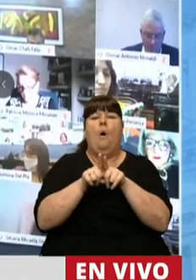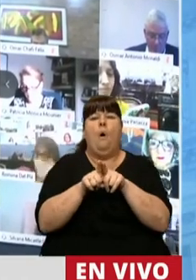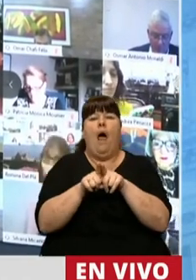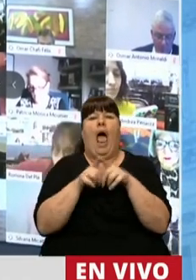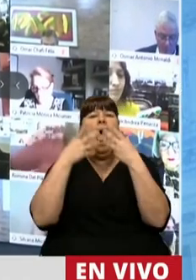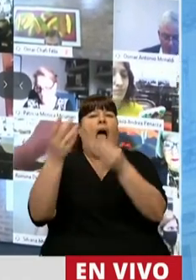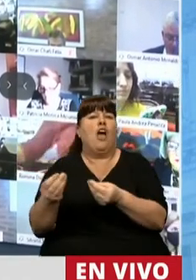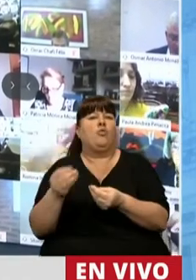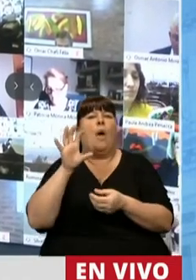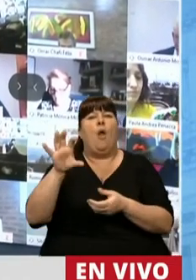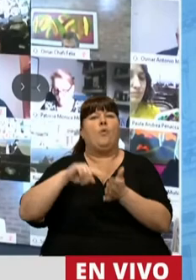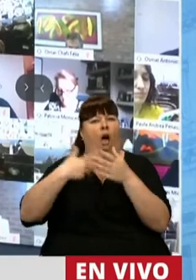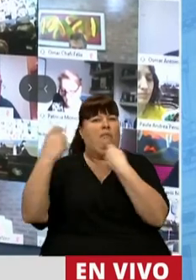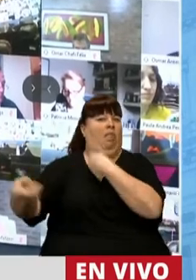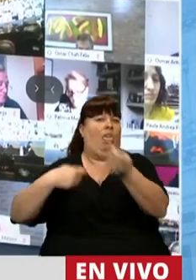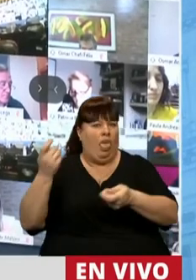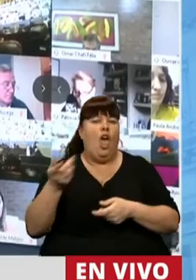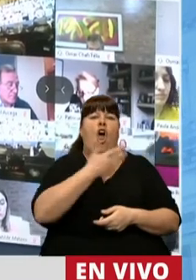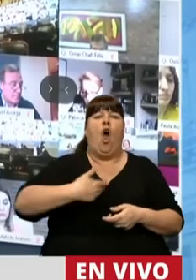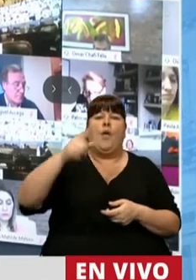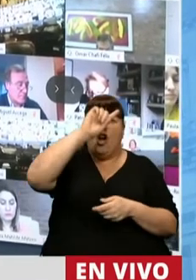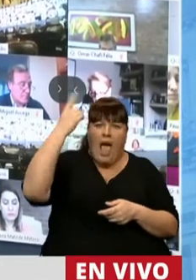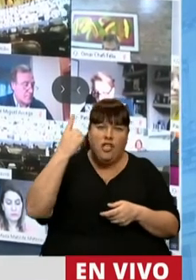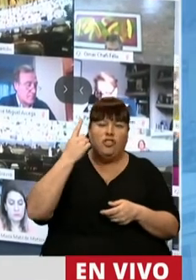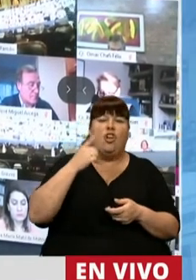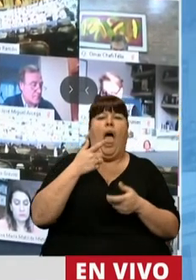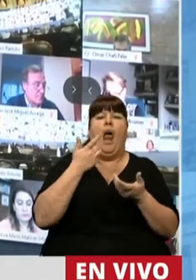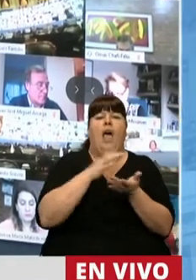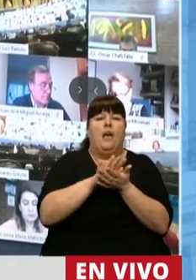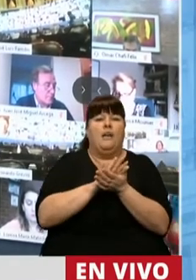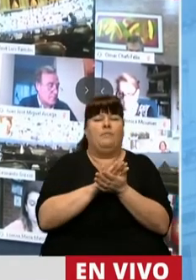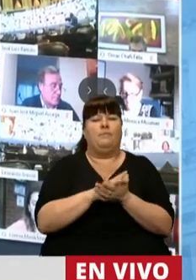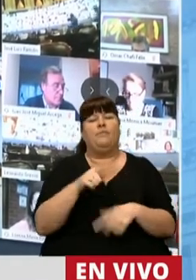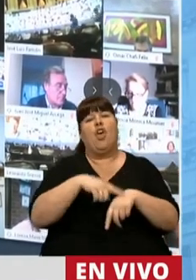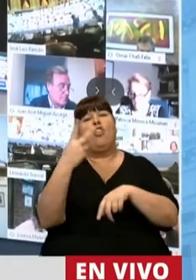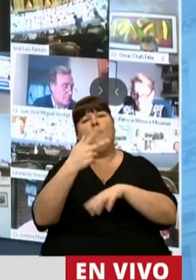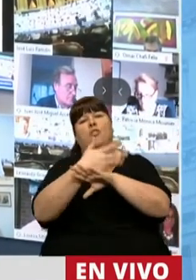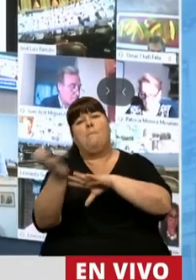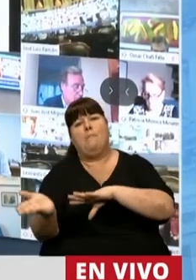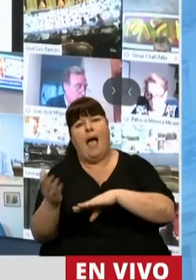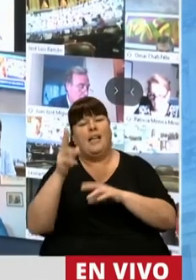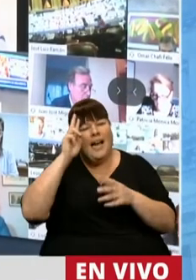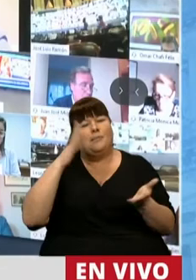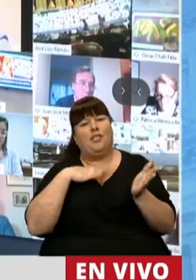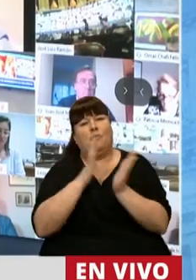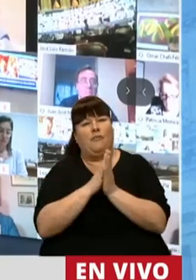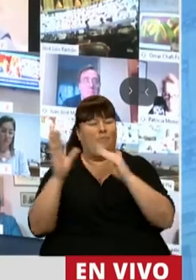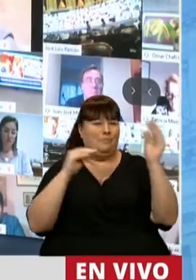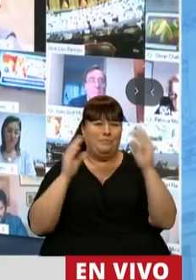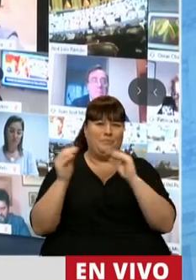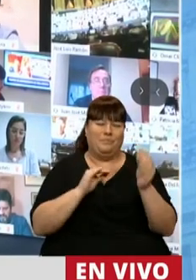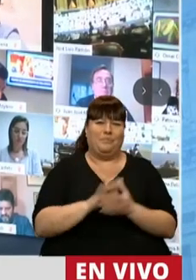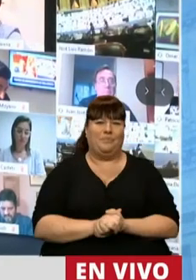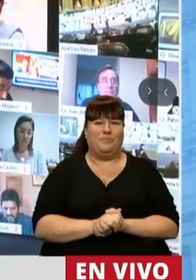para auxiliar a la provincia de Buenos Aires. El gobierno nacional se ocupó de una situación diputado, de 90.000 gente. Diputado, está dos minutos pasado. Respete por lo menos a